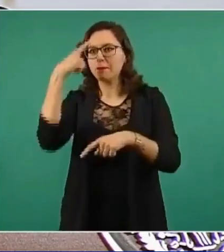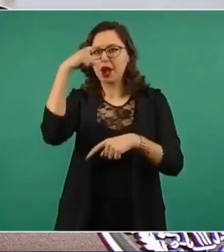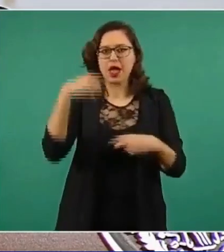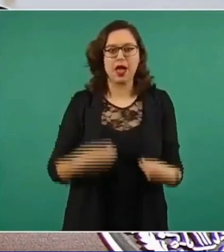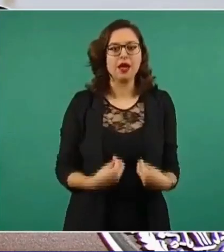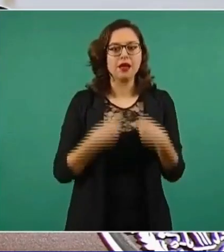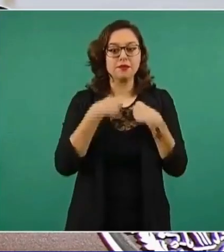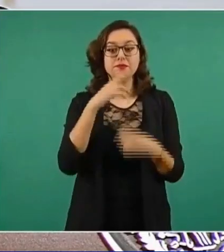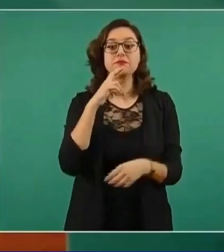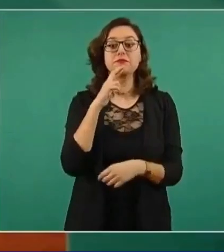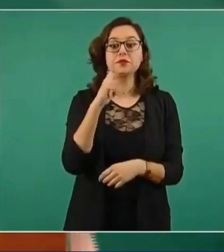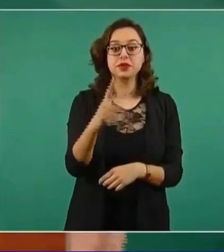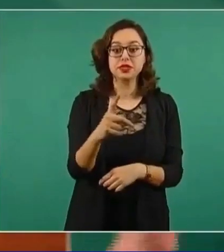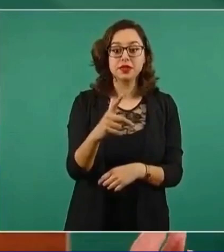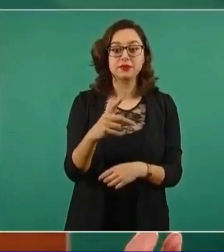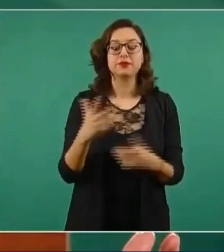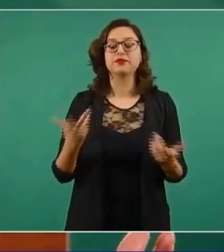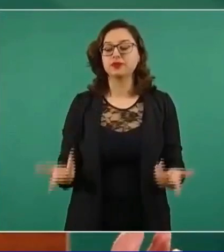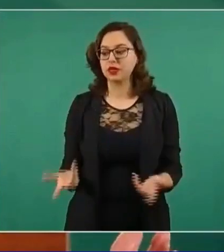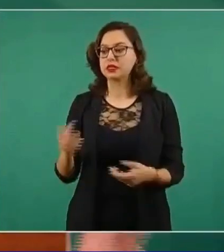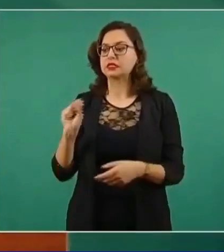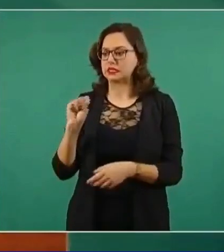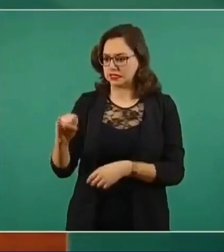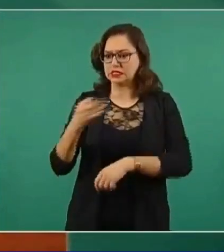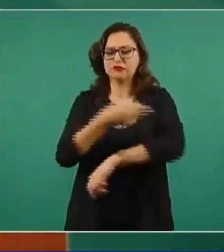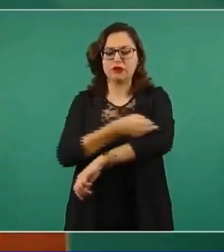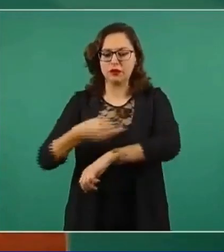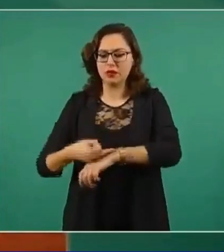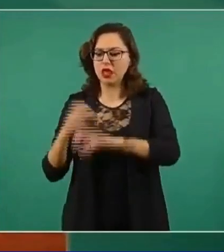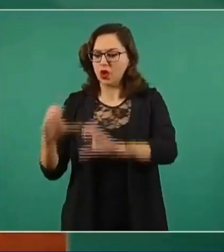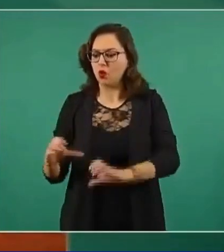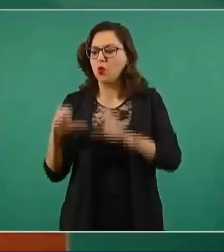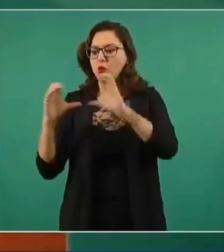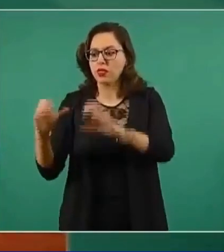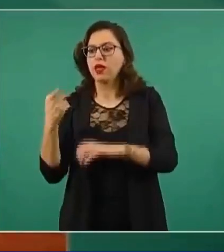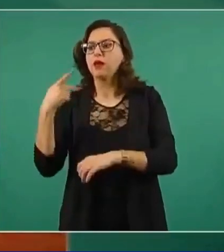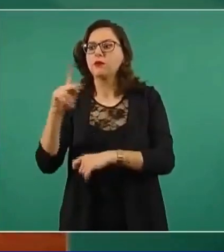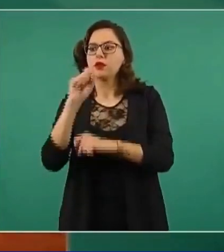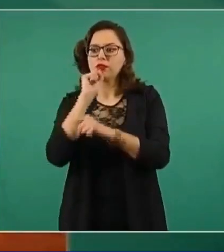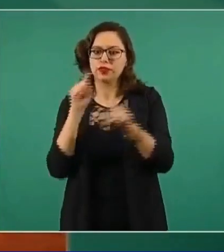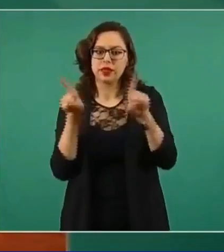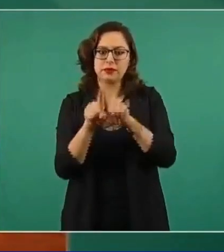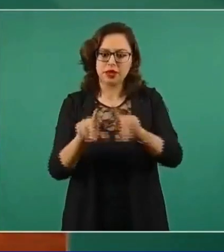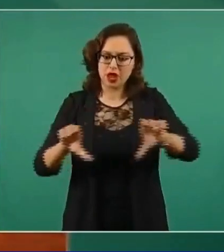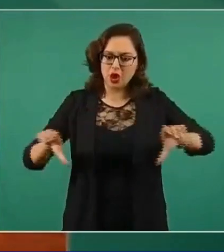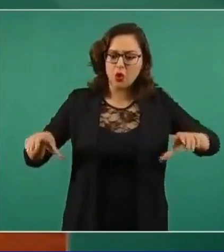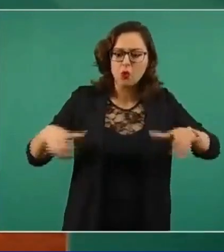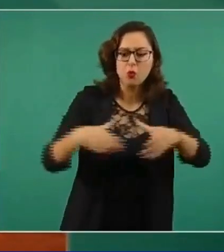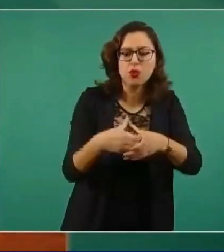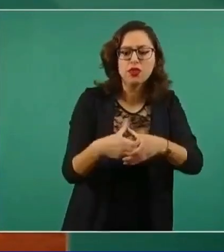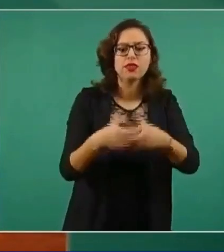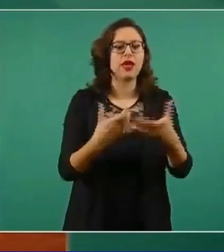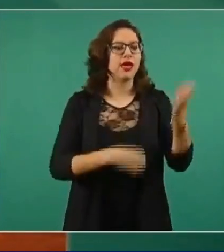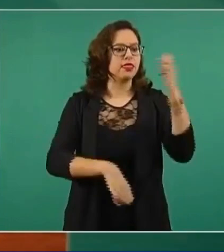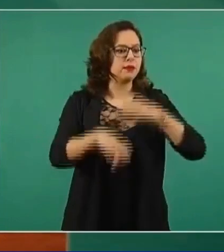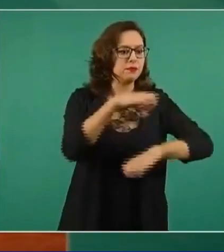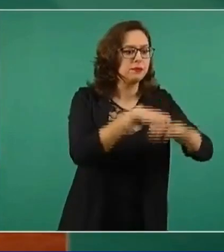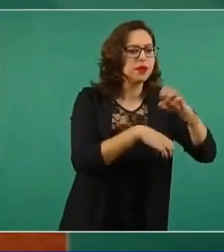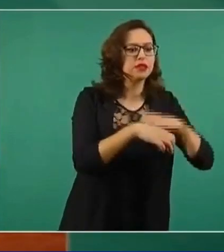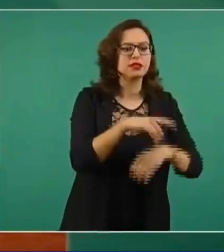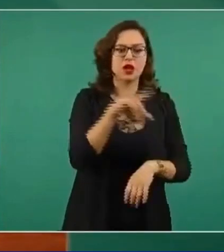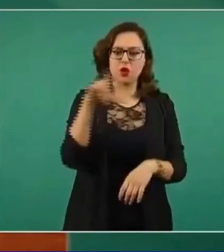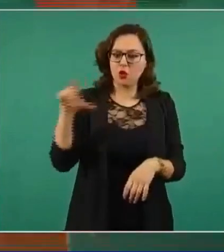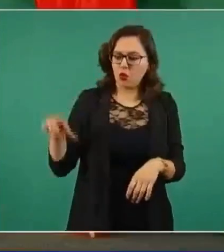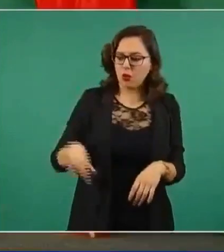dentro de las familias, en las comunidades. El sector privado tiene que ser corresponsable y el Estado tiene